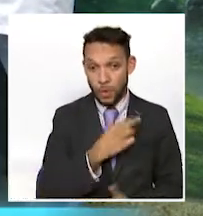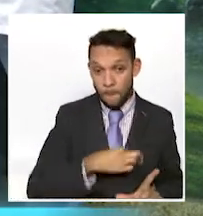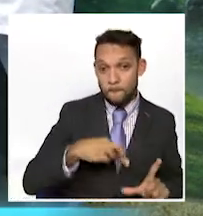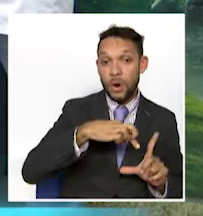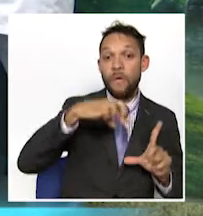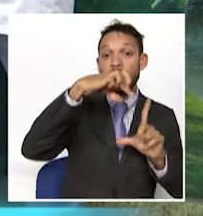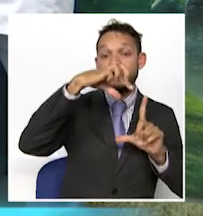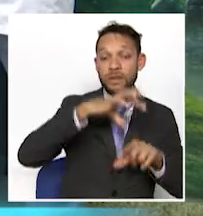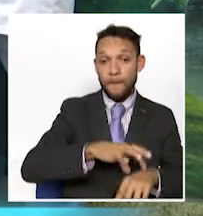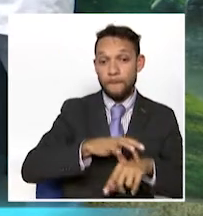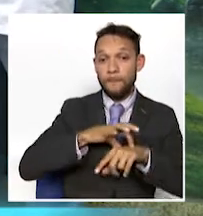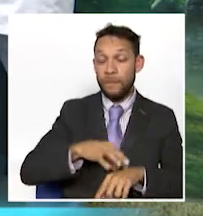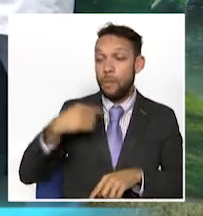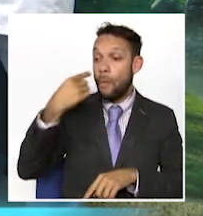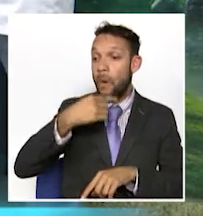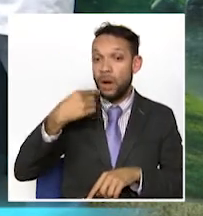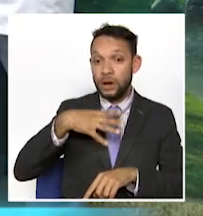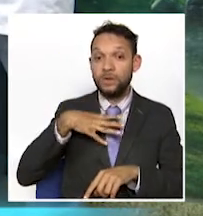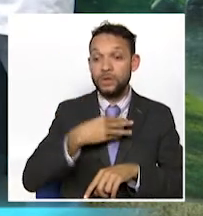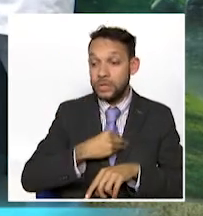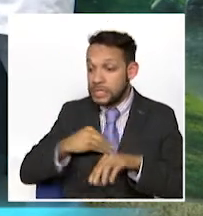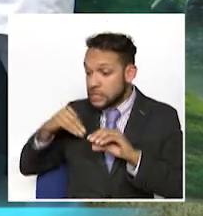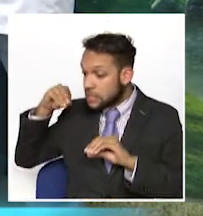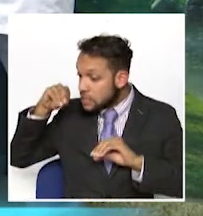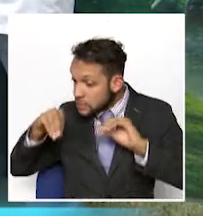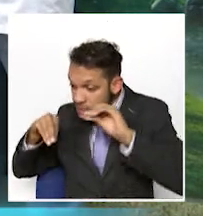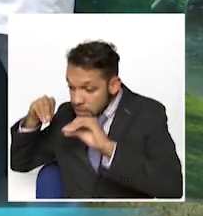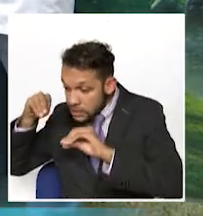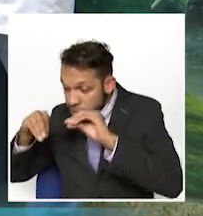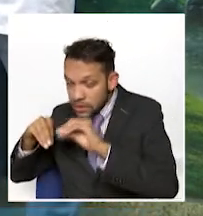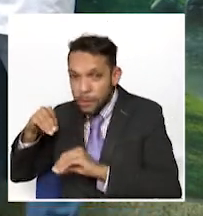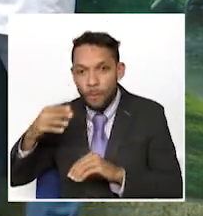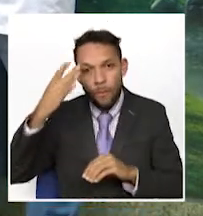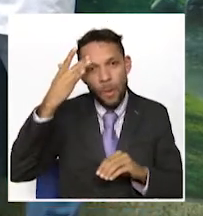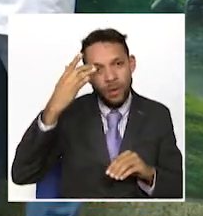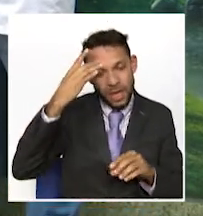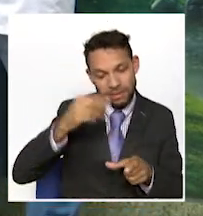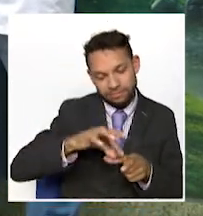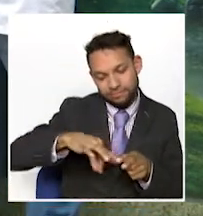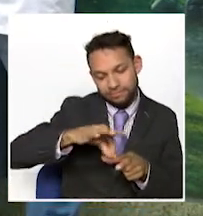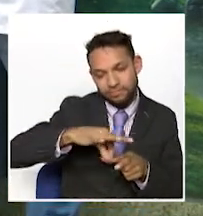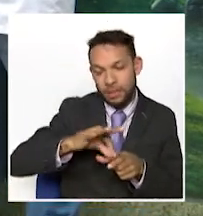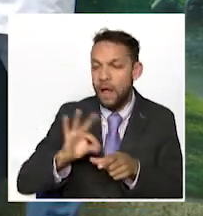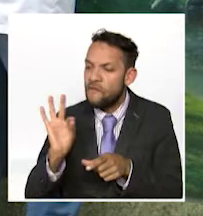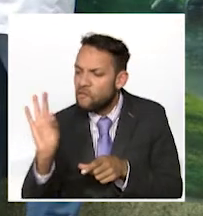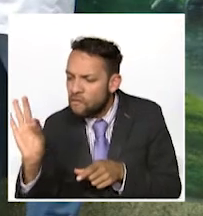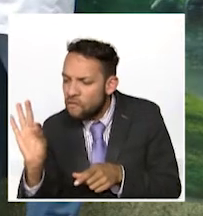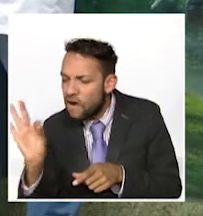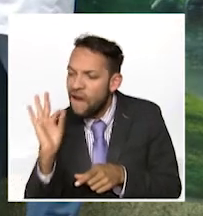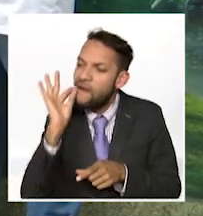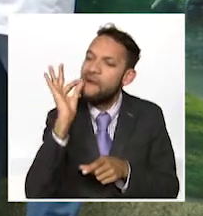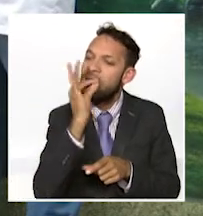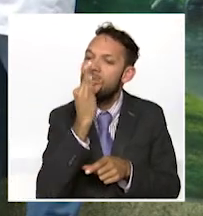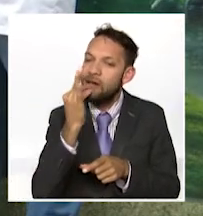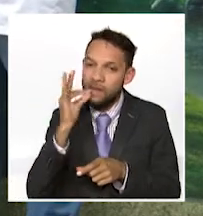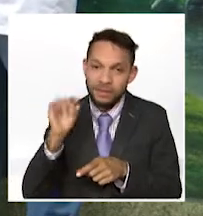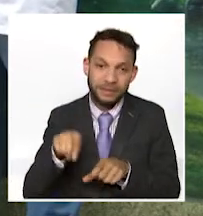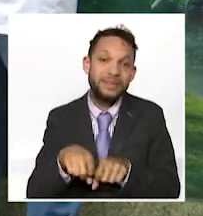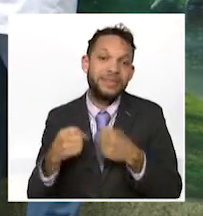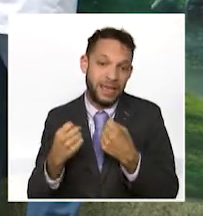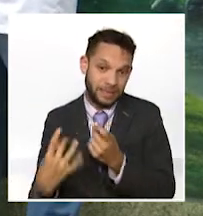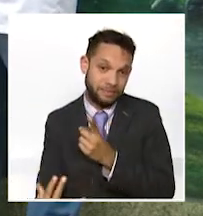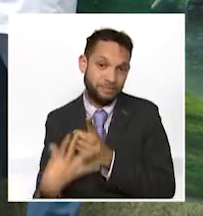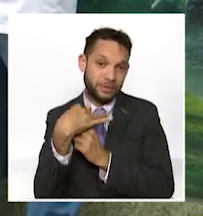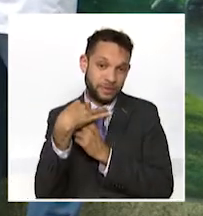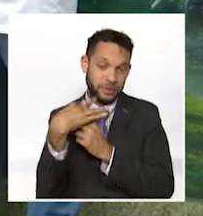que más materiales utilizamos y contaminamos más el cuerpo, entonces esto también puede producir consecuencias. Entonces la